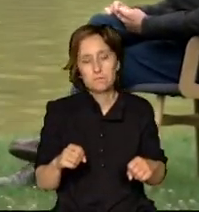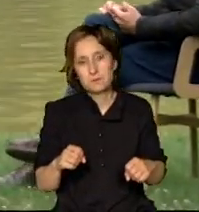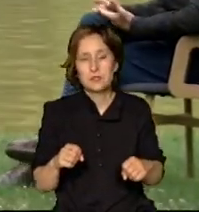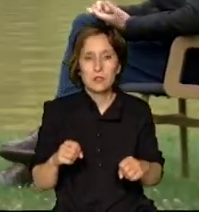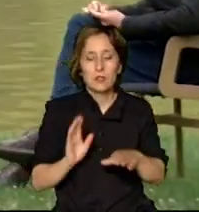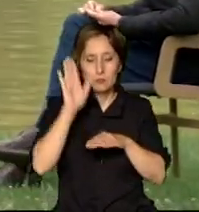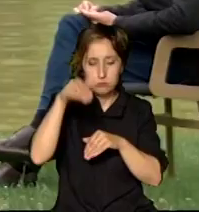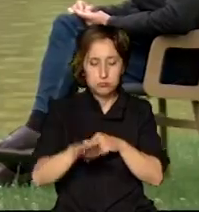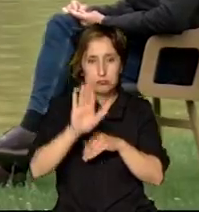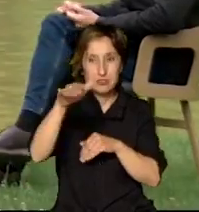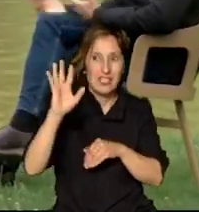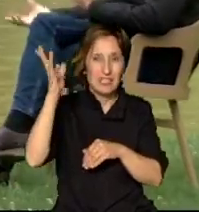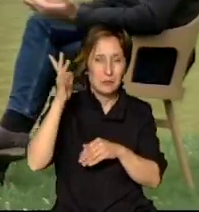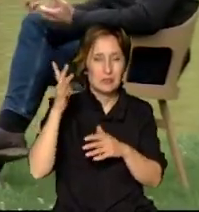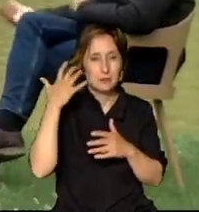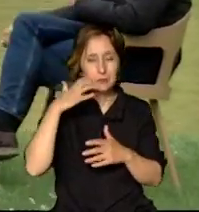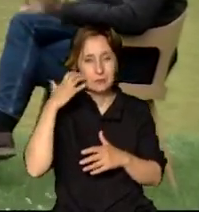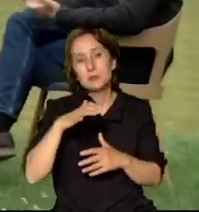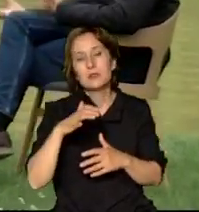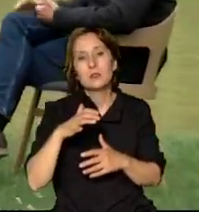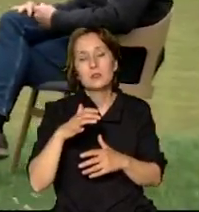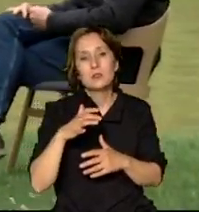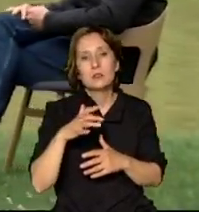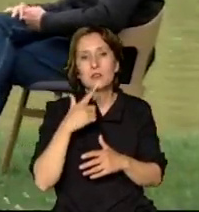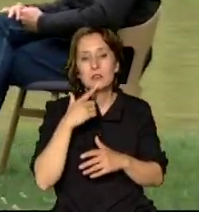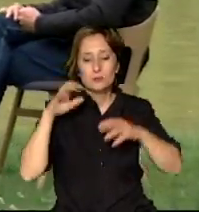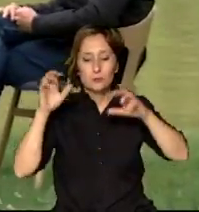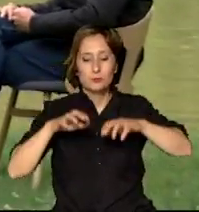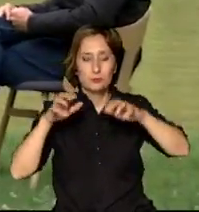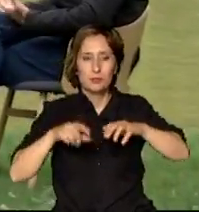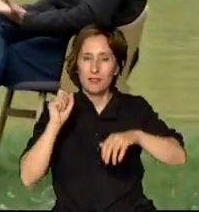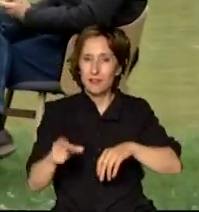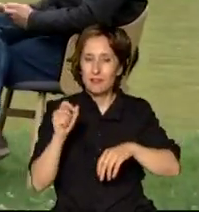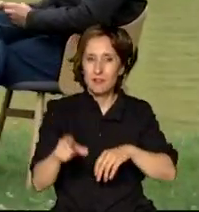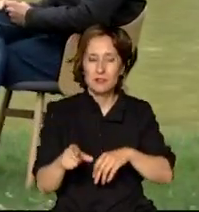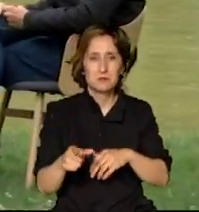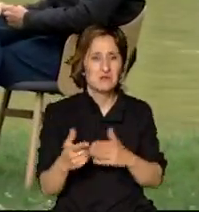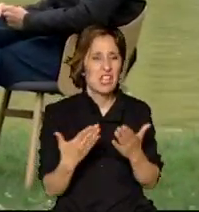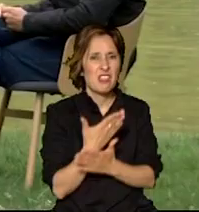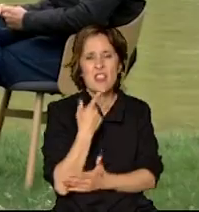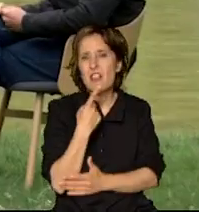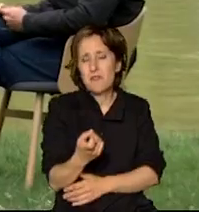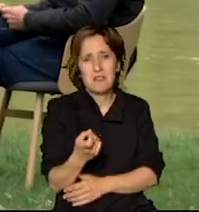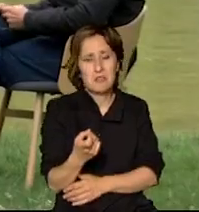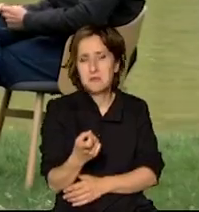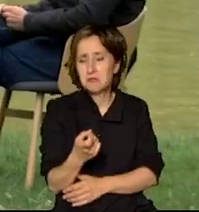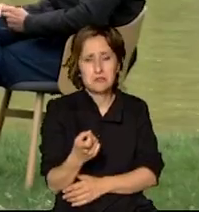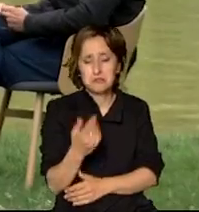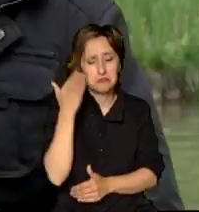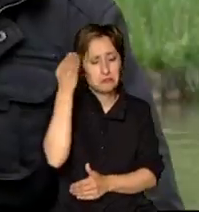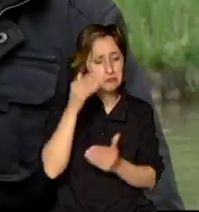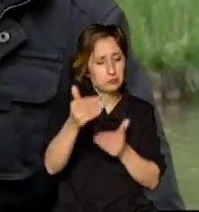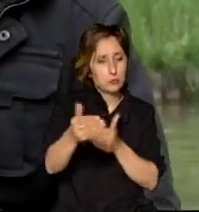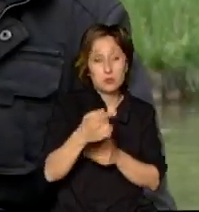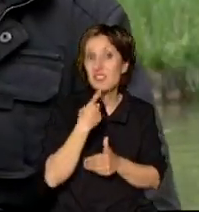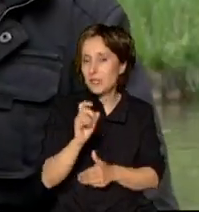cierta inestabilidad en el ambiente, pese a que estén entrando estos chubascos continuamente, no es un día demasiado difícil de pronosticar.